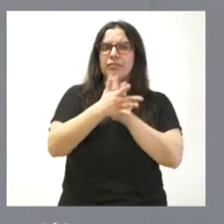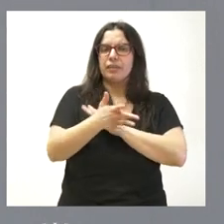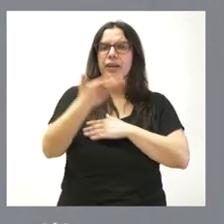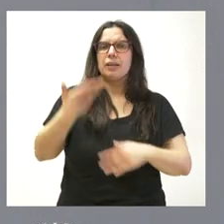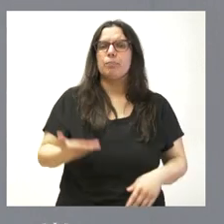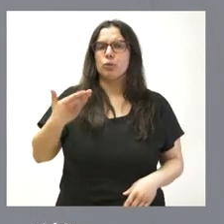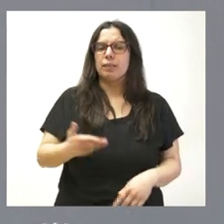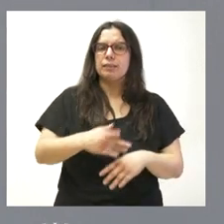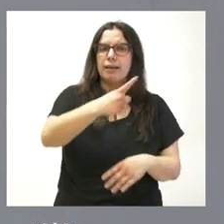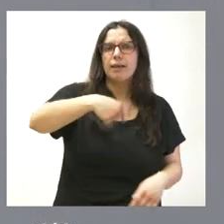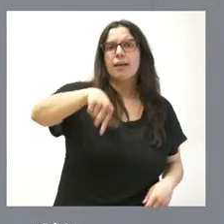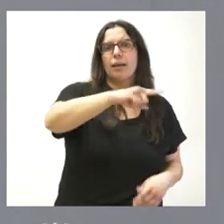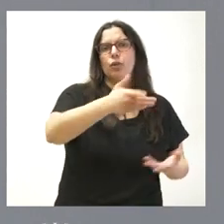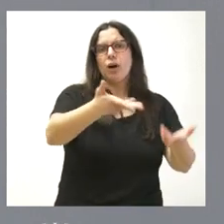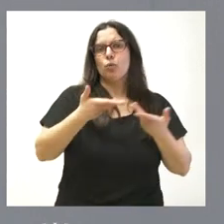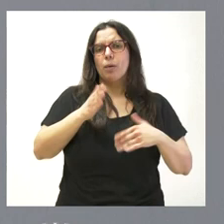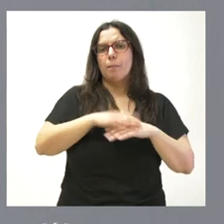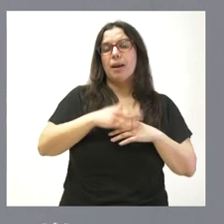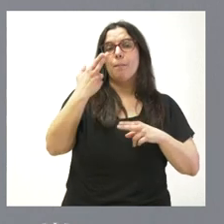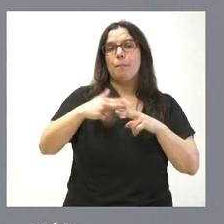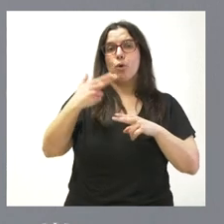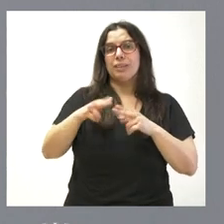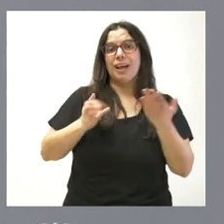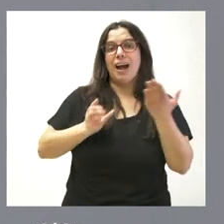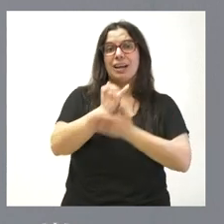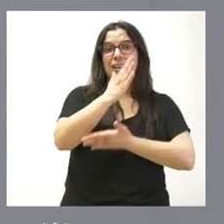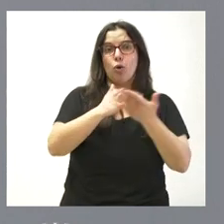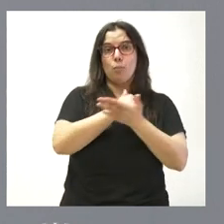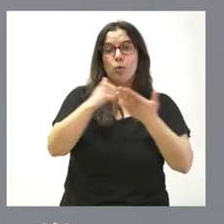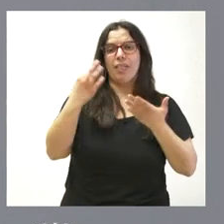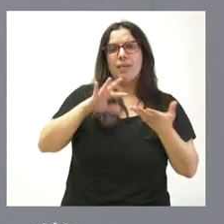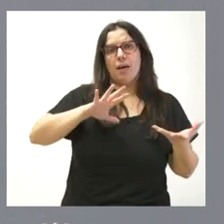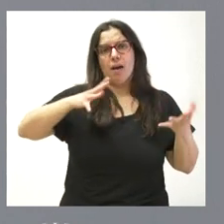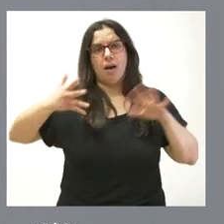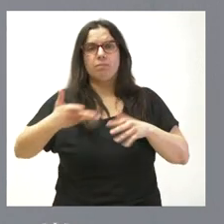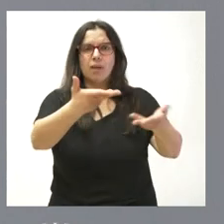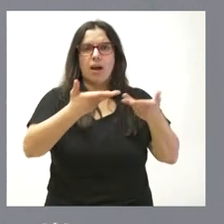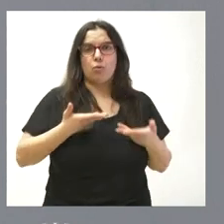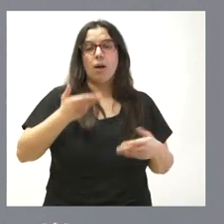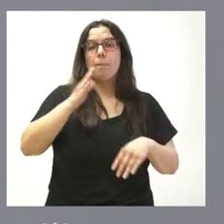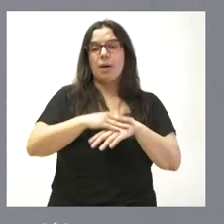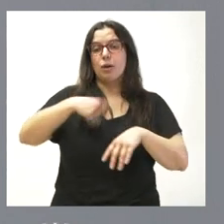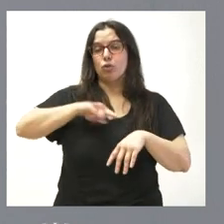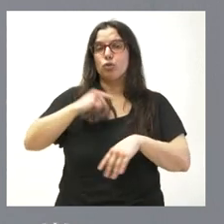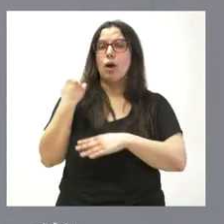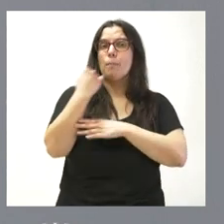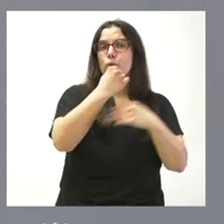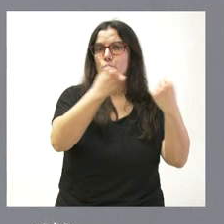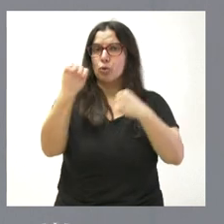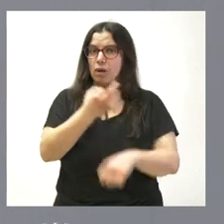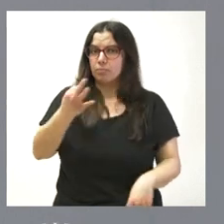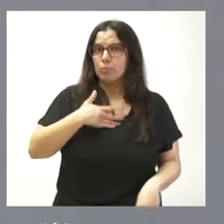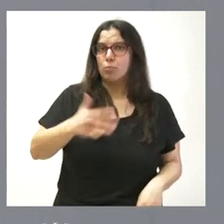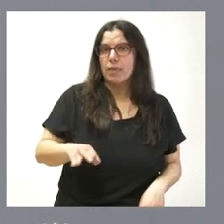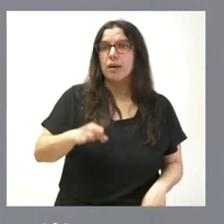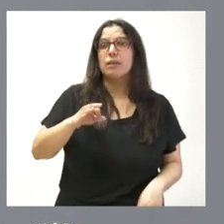significativa en la implantación de la política agraria de la comunidad que la junta pueda prestarles un apoyo institucional eficaz y